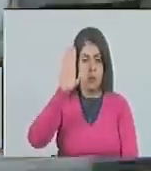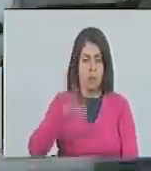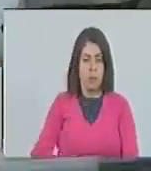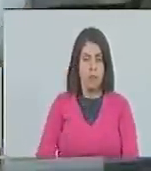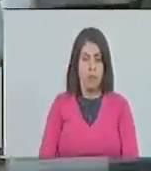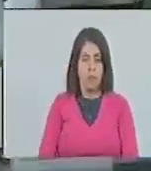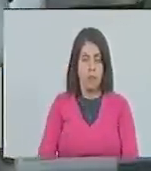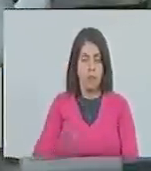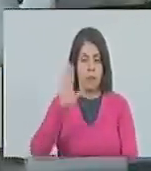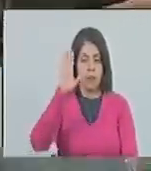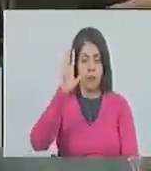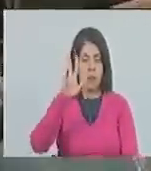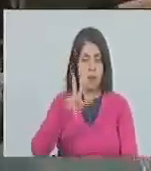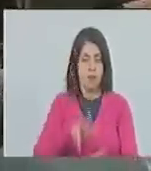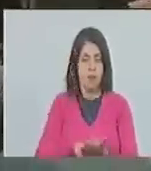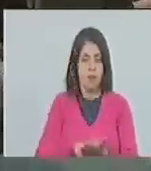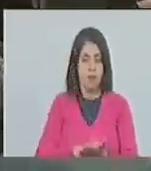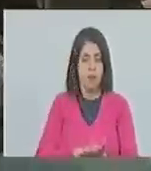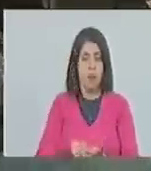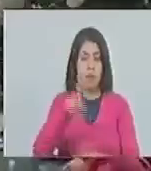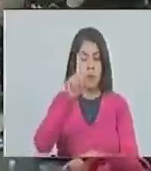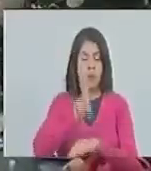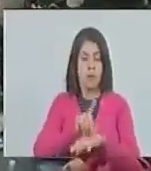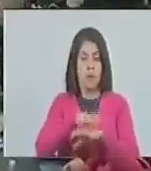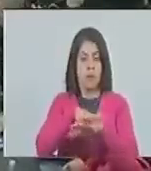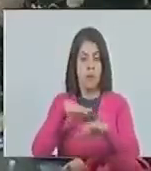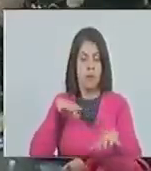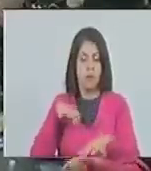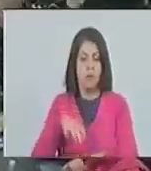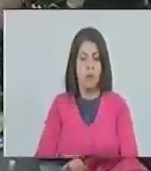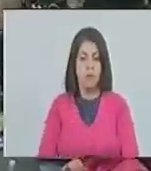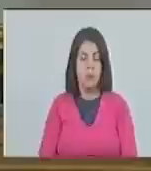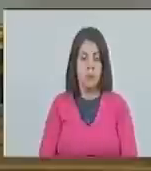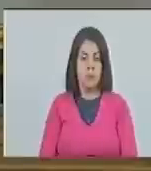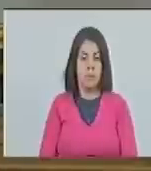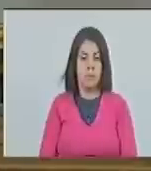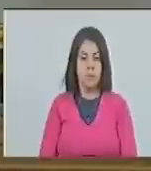costumbre. Queda aprobado por mayoría calificada.